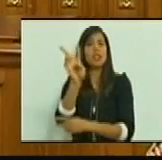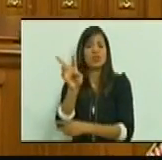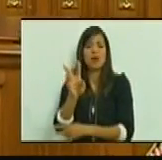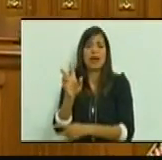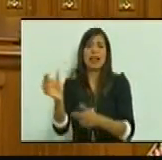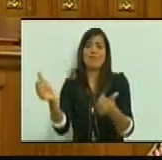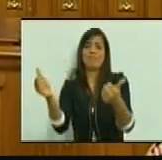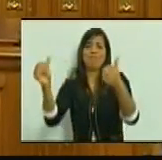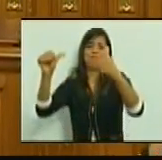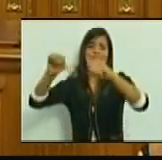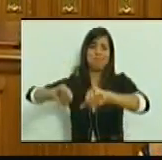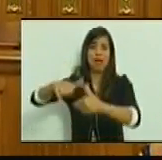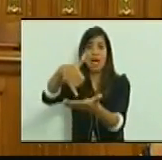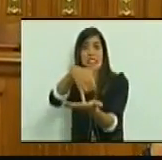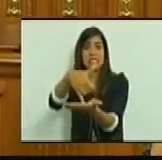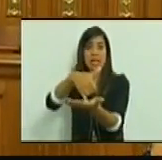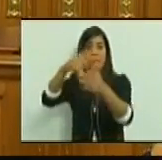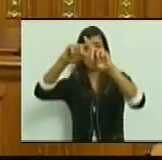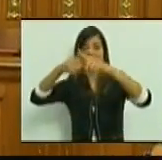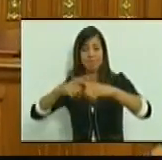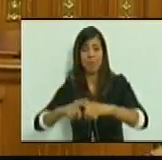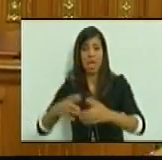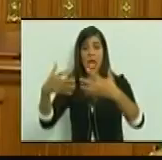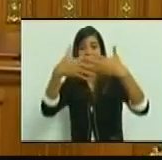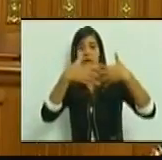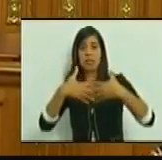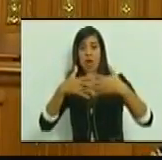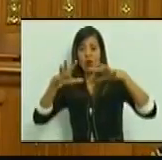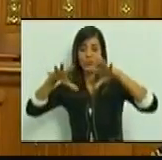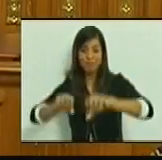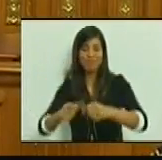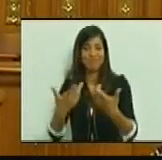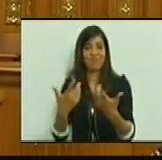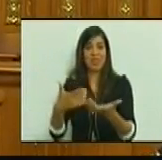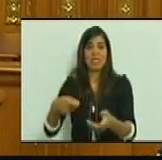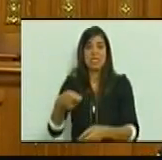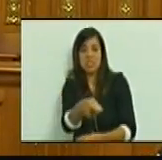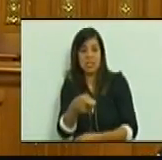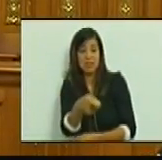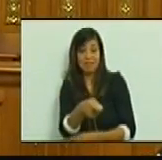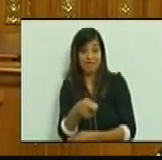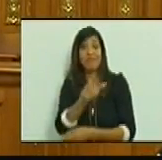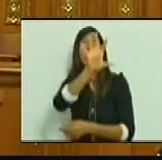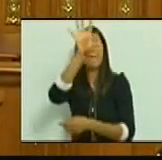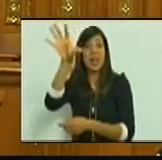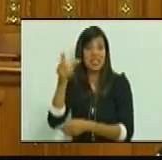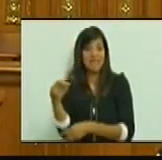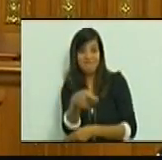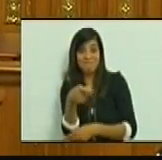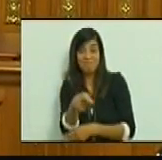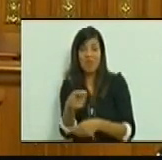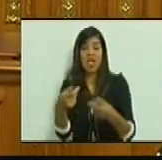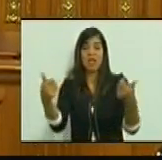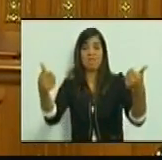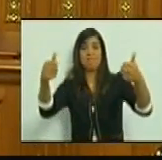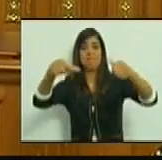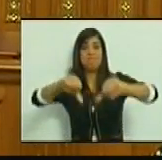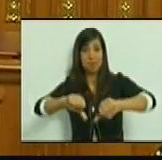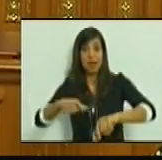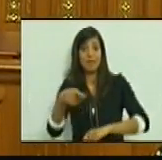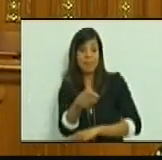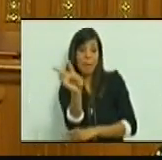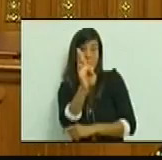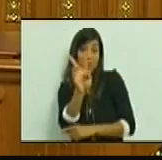situación de vulnerabilidad frente a los poderes imperiales y a los poderes fácticos que a través de la guerra económica han